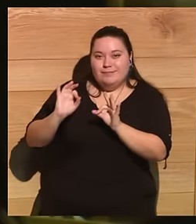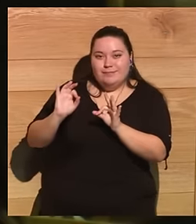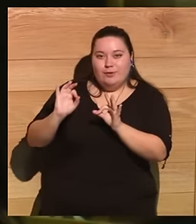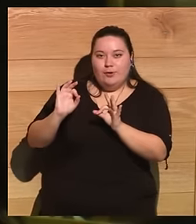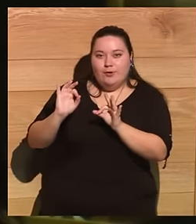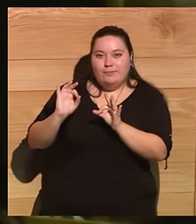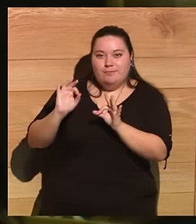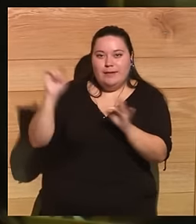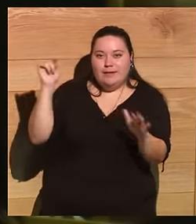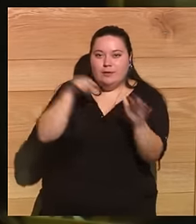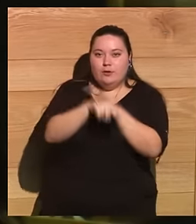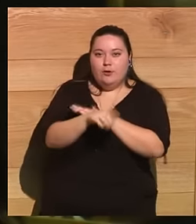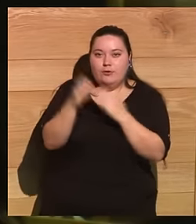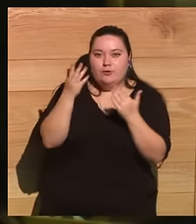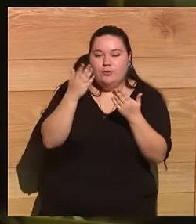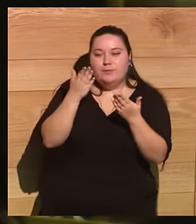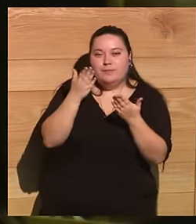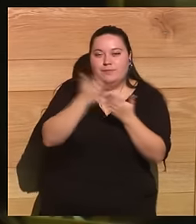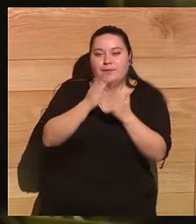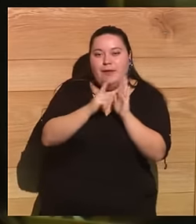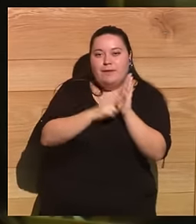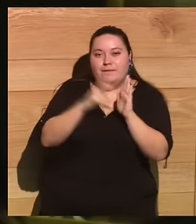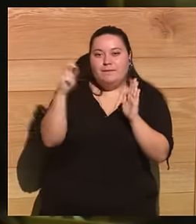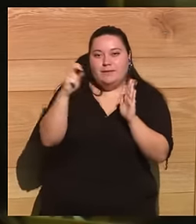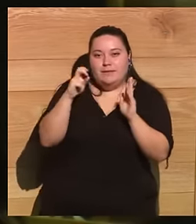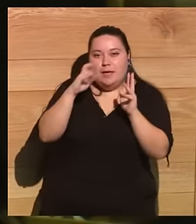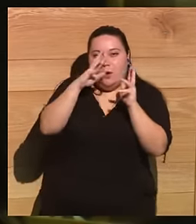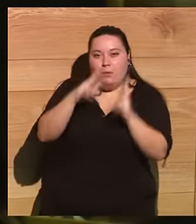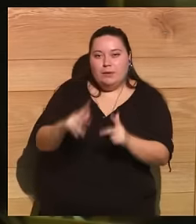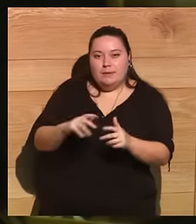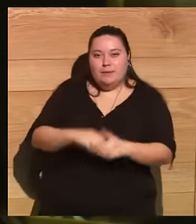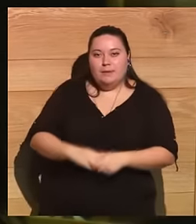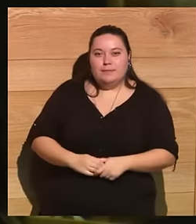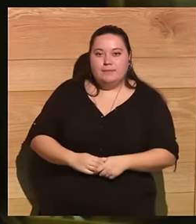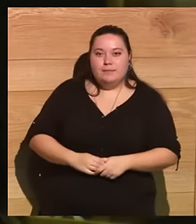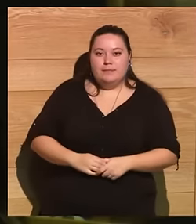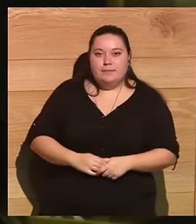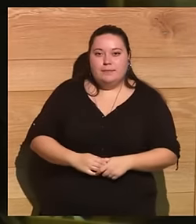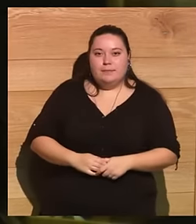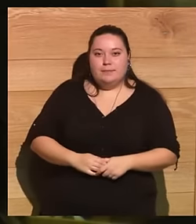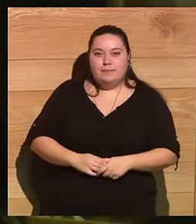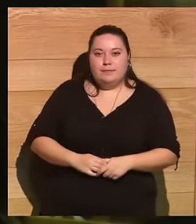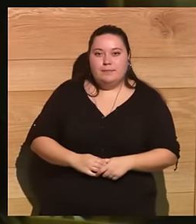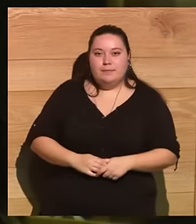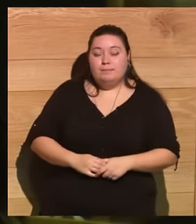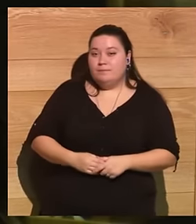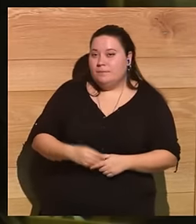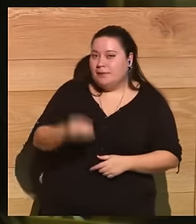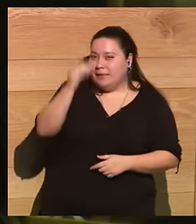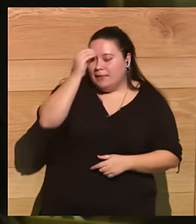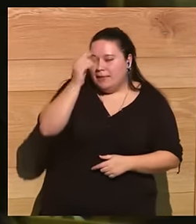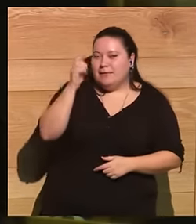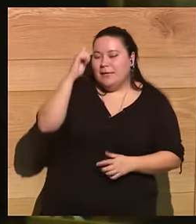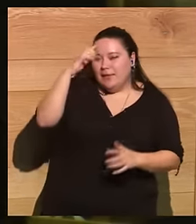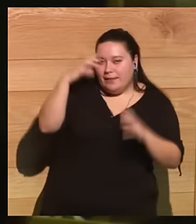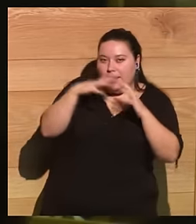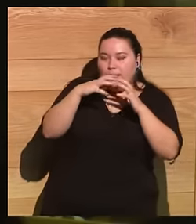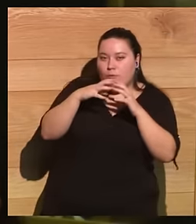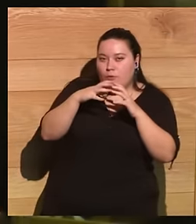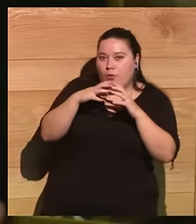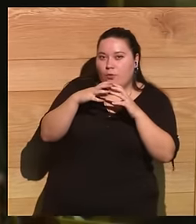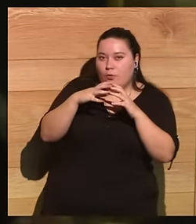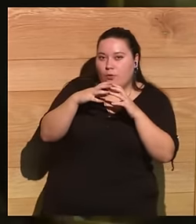física cuántica y la idea de los sistemas no deterministas, ¿cree que el cerebro está yendo en esta dirección